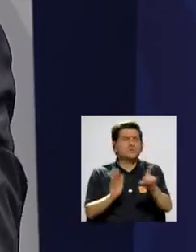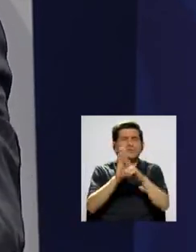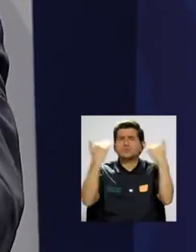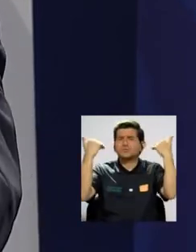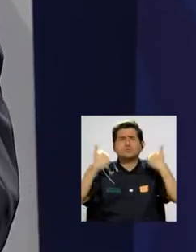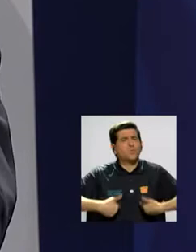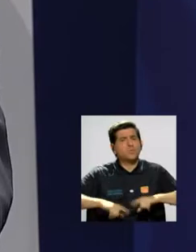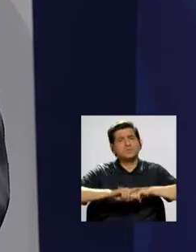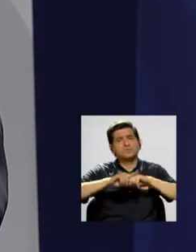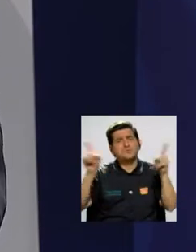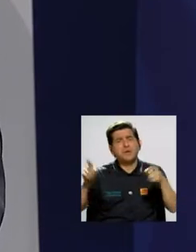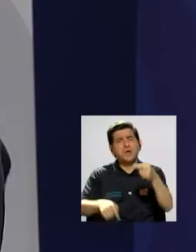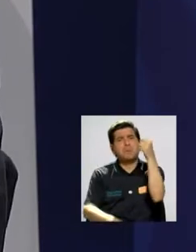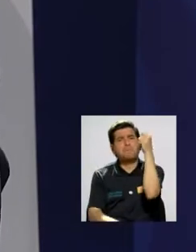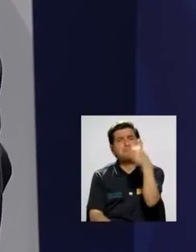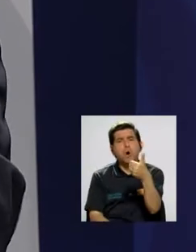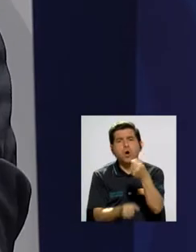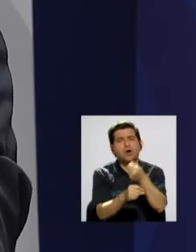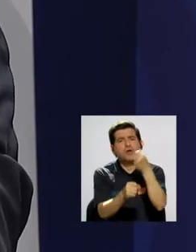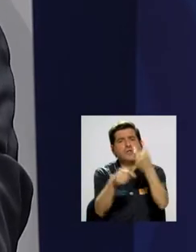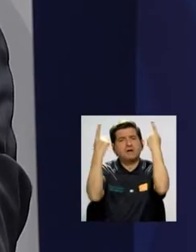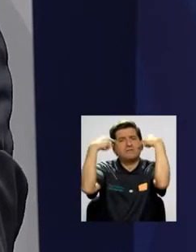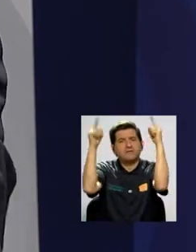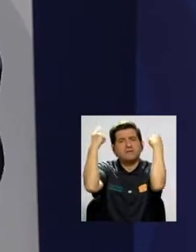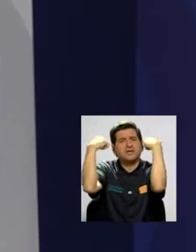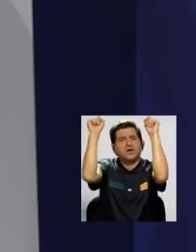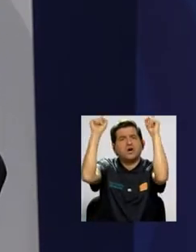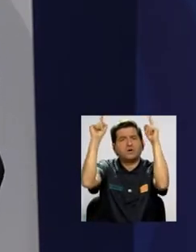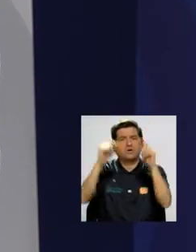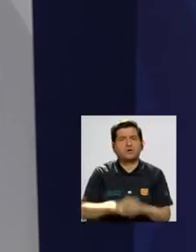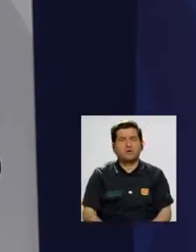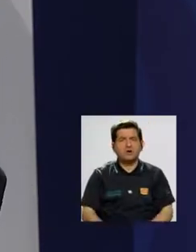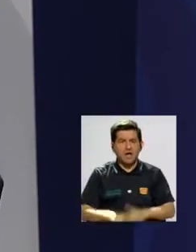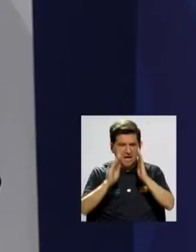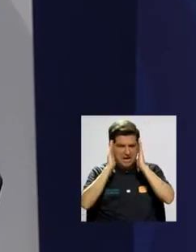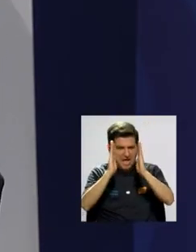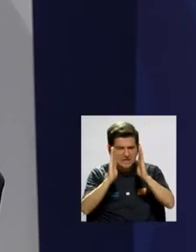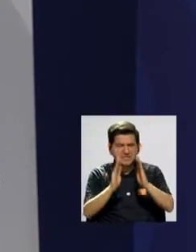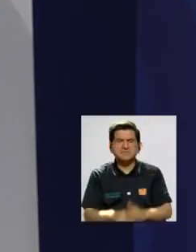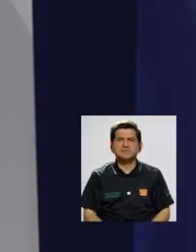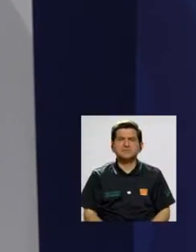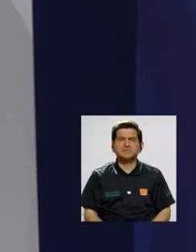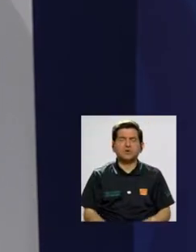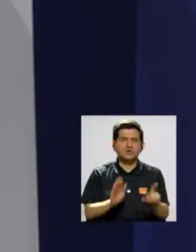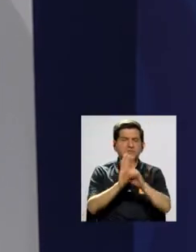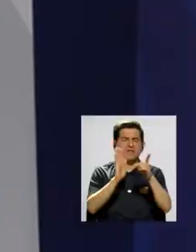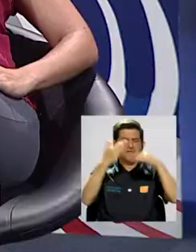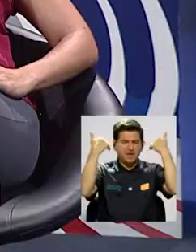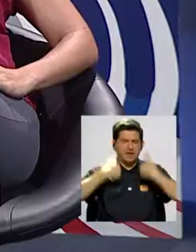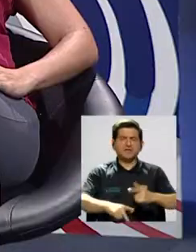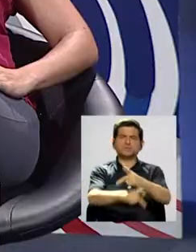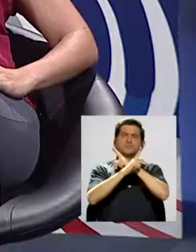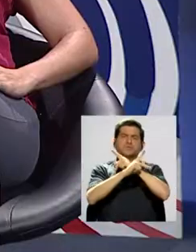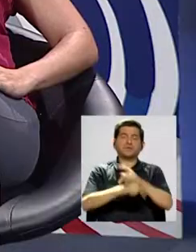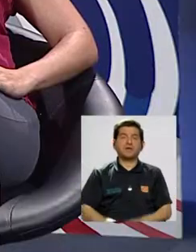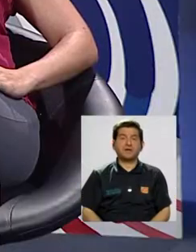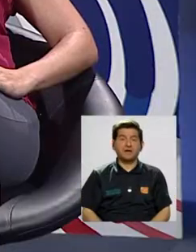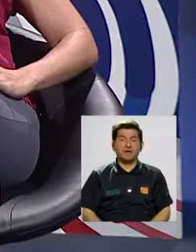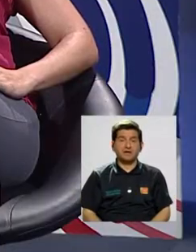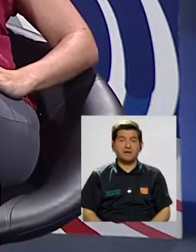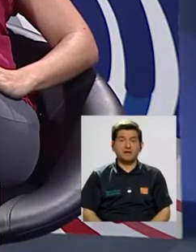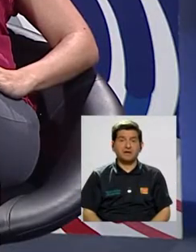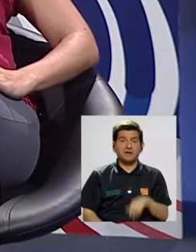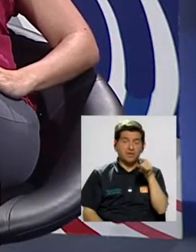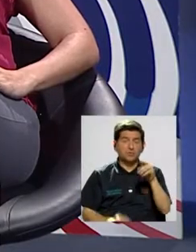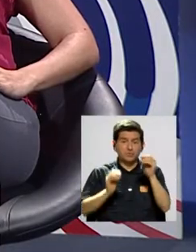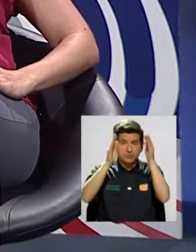poco trabajo efectivo sobre la tutela y garantía de los derechos humanos. Que va a estar en categoría de profesor